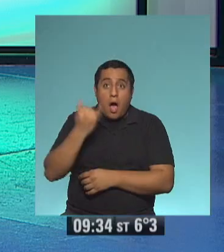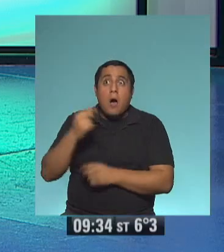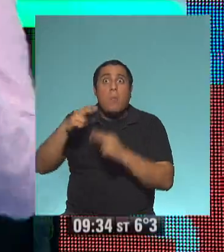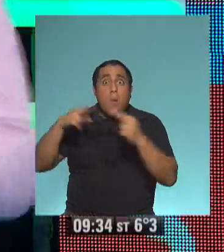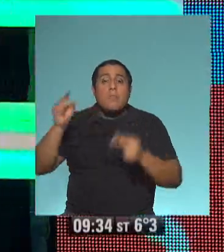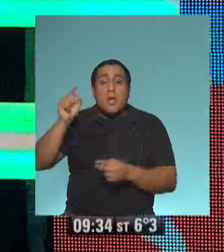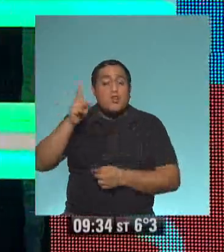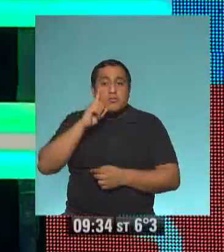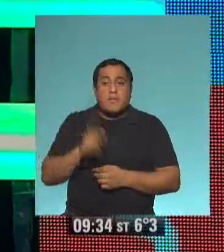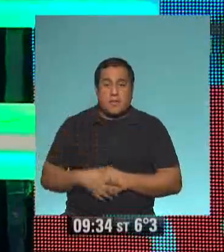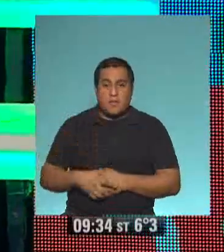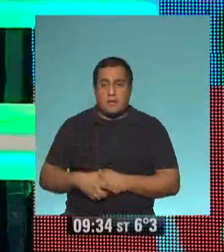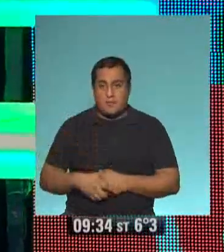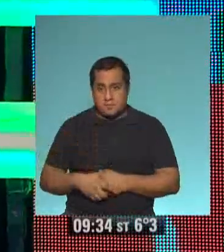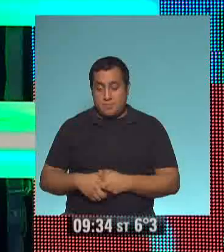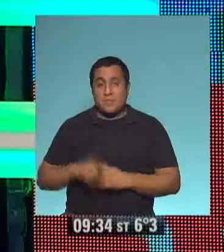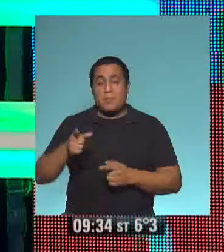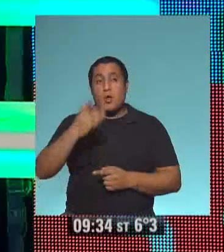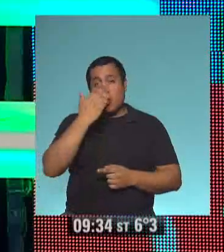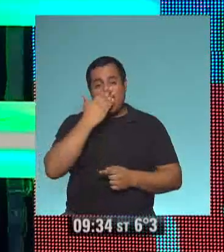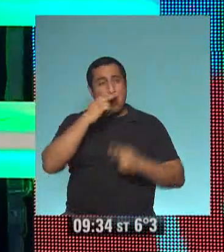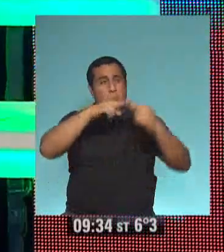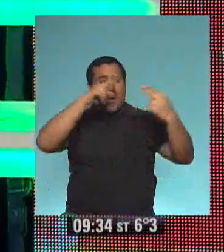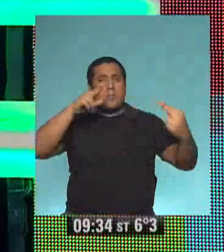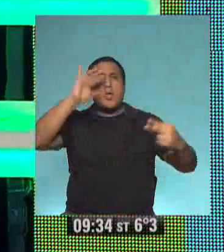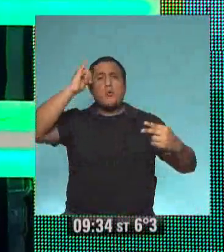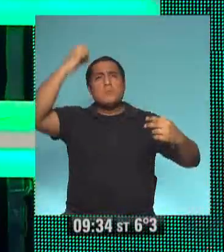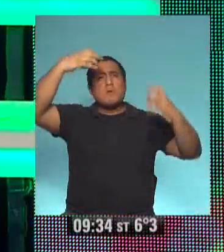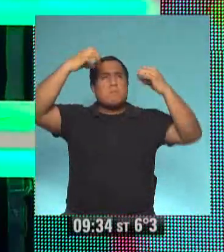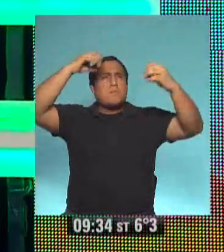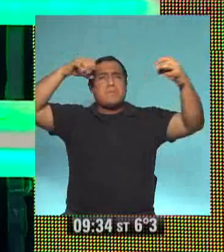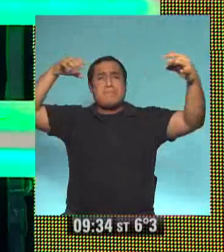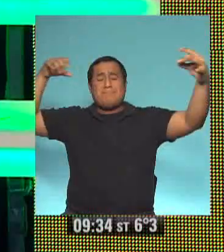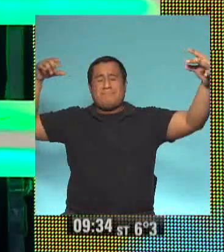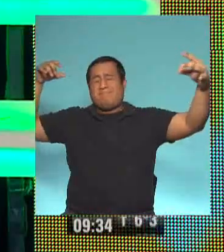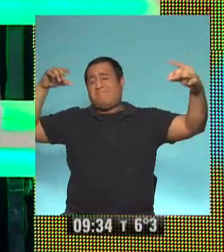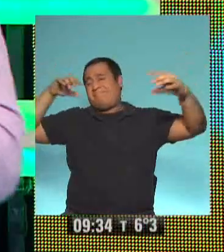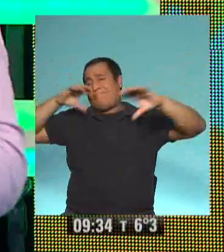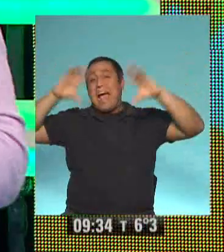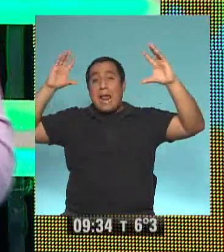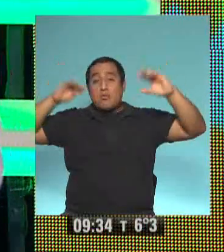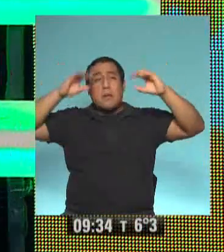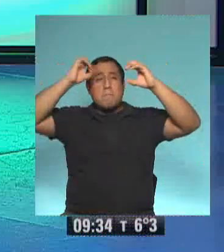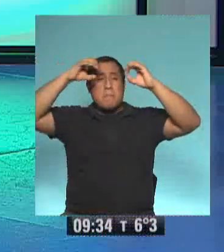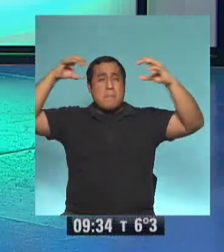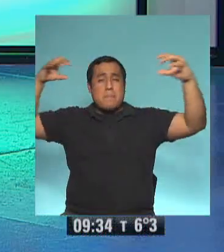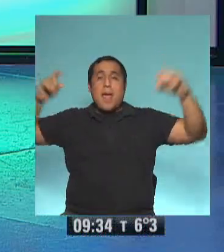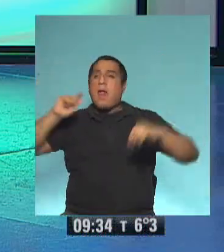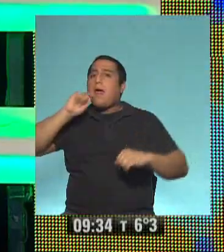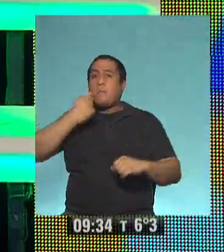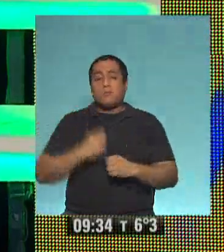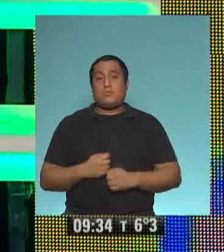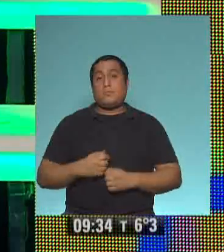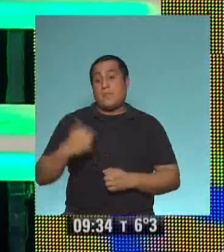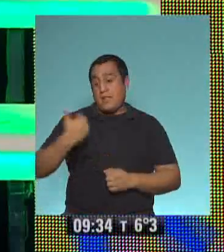sabía. ¿Viste? También en Córdoba hay puentes con luces que lo encienden de noche, que es bellísimo, bellísimo, bellísimo. Y en nuestro